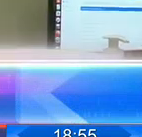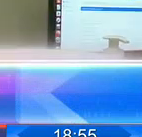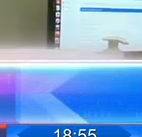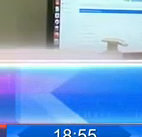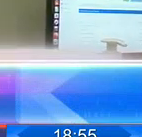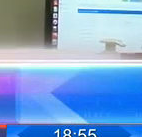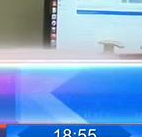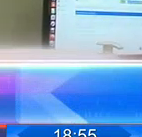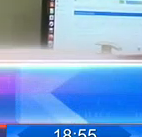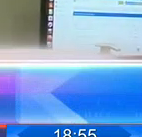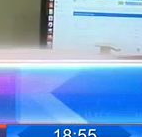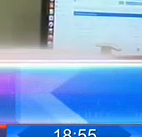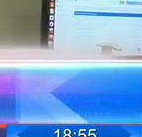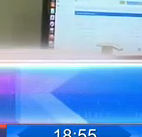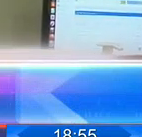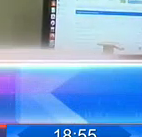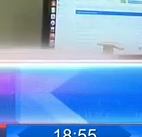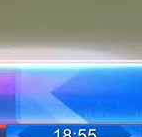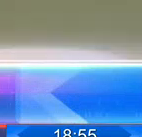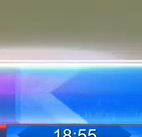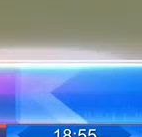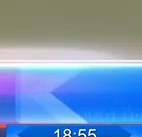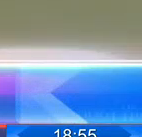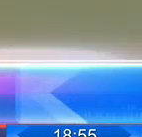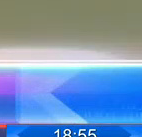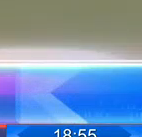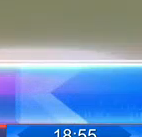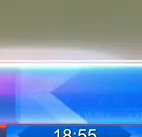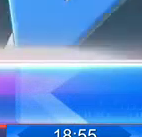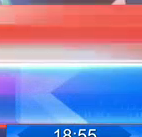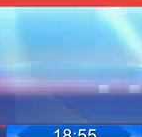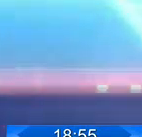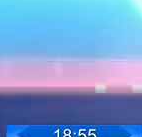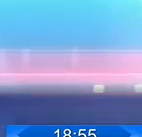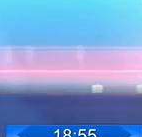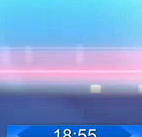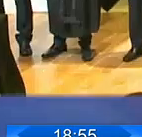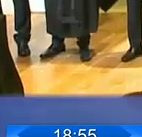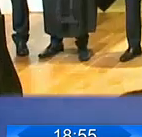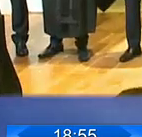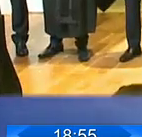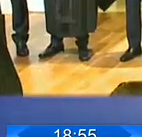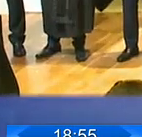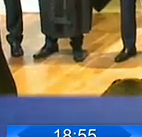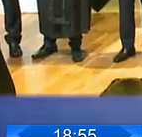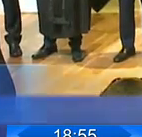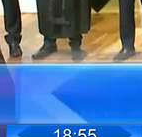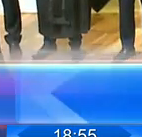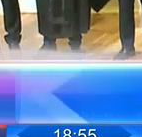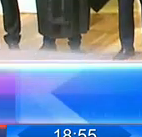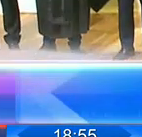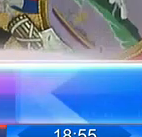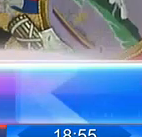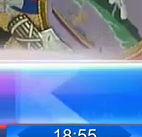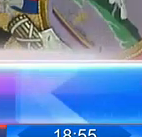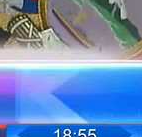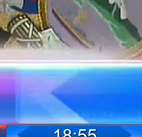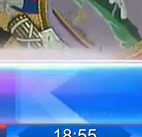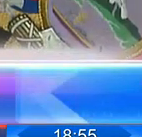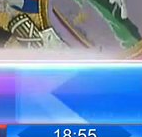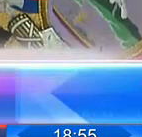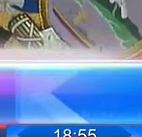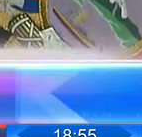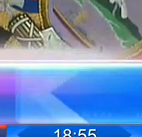para importar 1 millón de vacunas contra el coronavirus. Consejo de la Judicatura posesionó a los